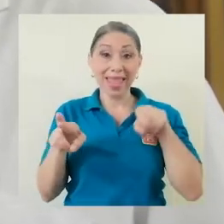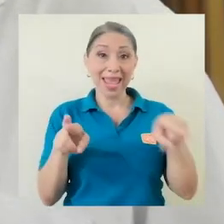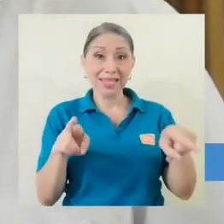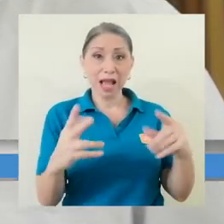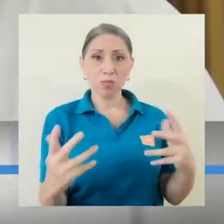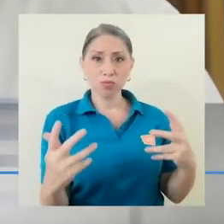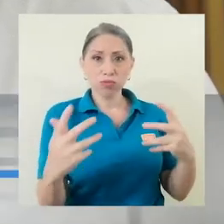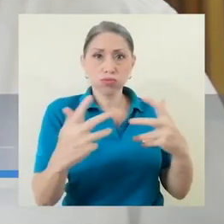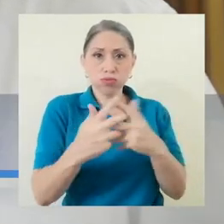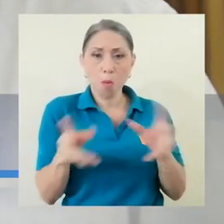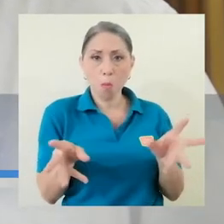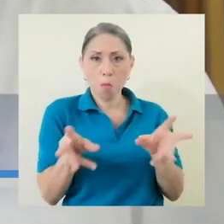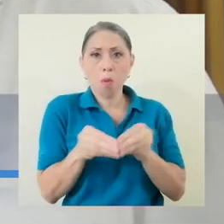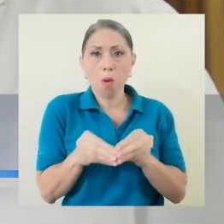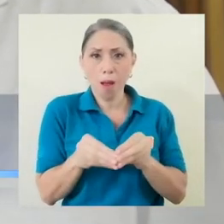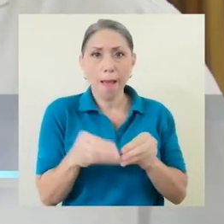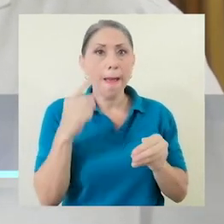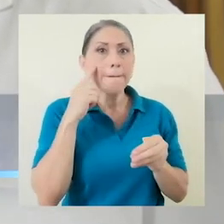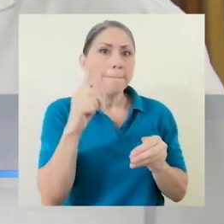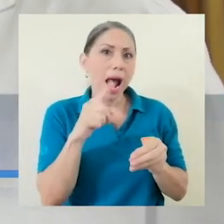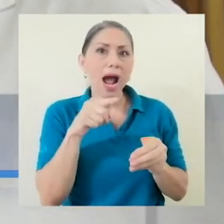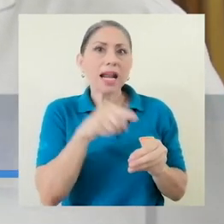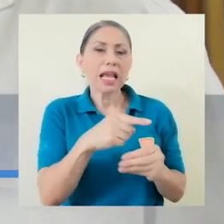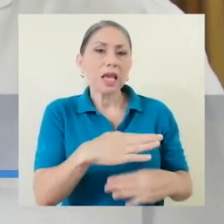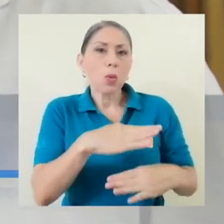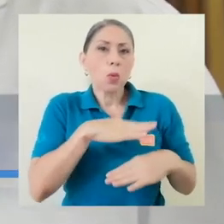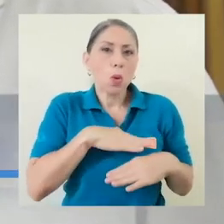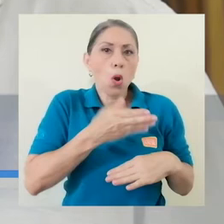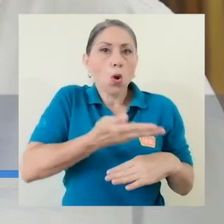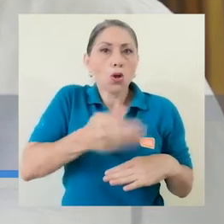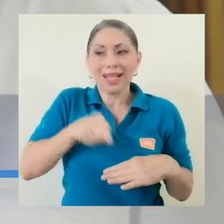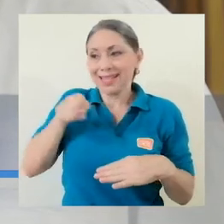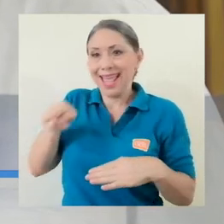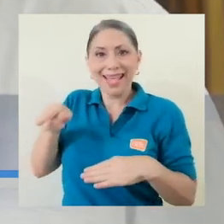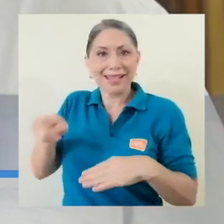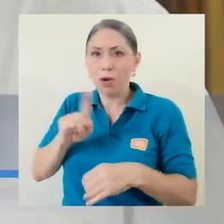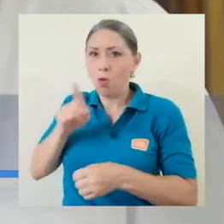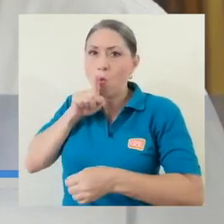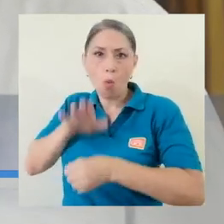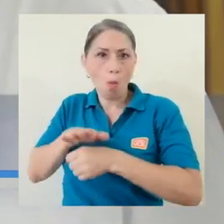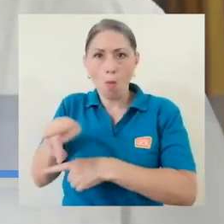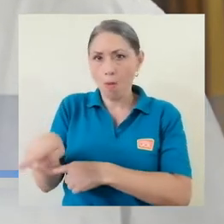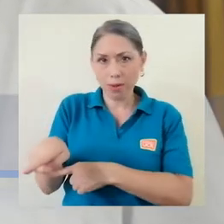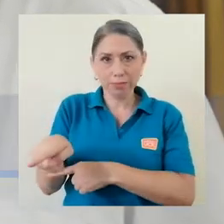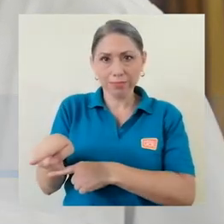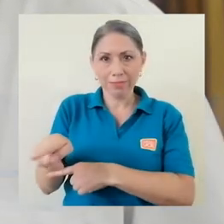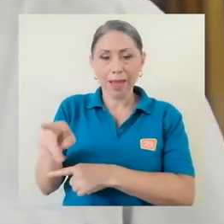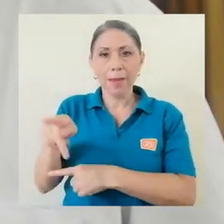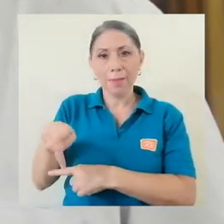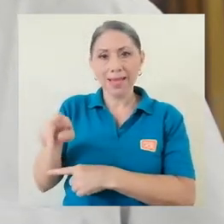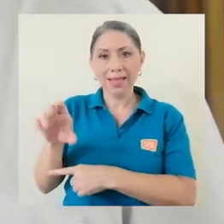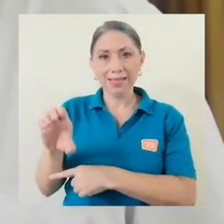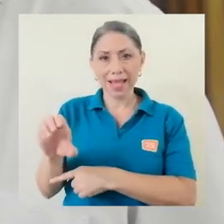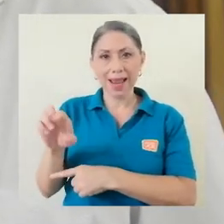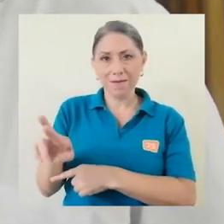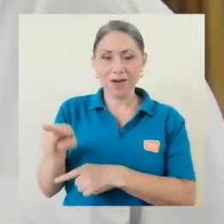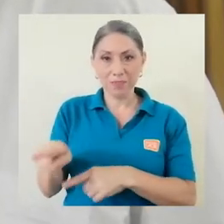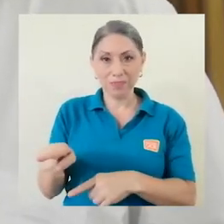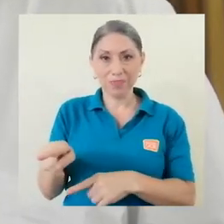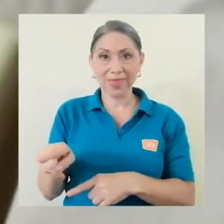prueba complementaria, que vaya a llenar vacíos que no tiene en este momento, que no cumple o que no puede llenar la prueba de